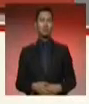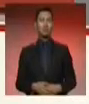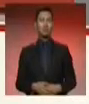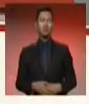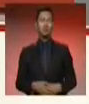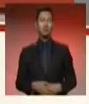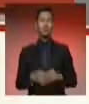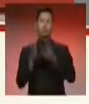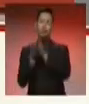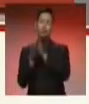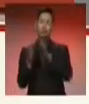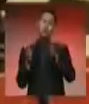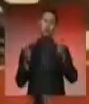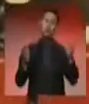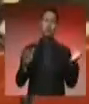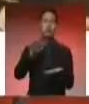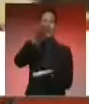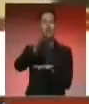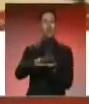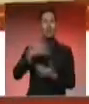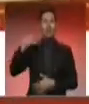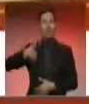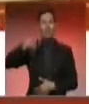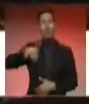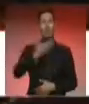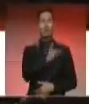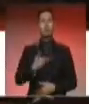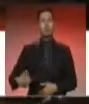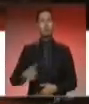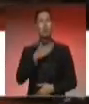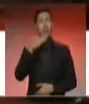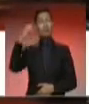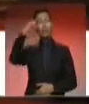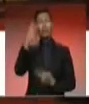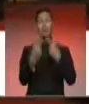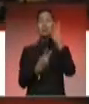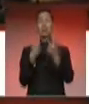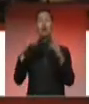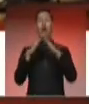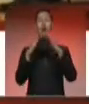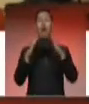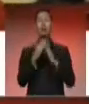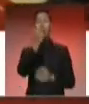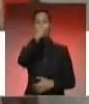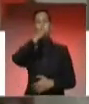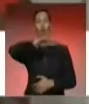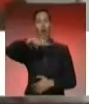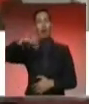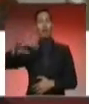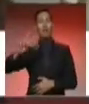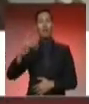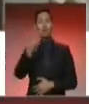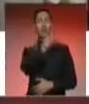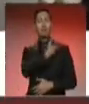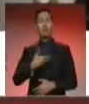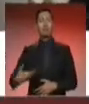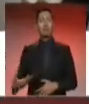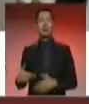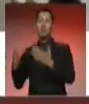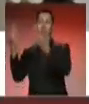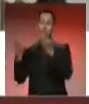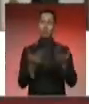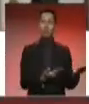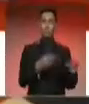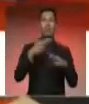durante su estadía en Argentina, el presidente Rafael Correa también visitó la Casa Rosada, donde fue recibido por la vicepresidenta del país, Gabriela